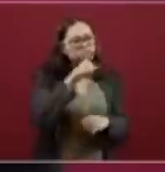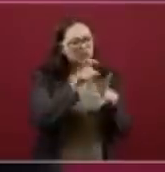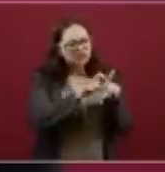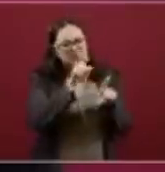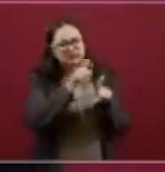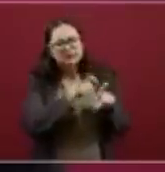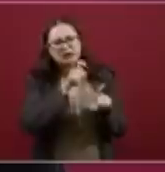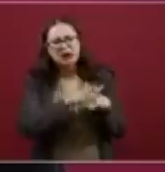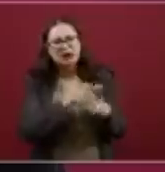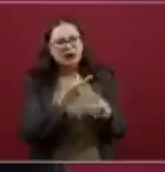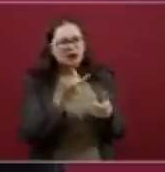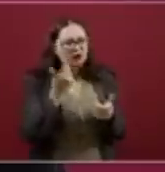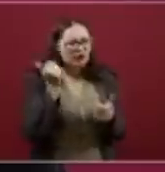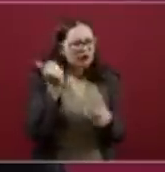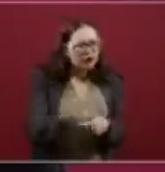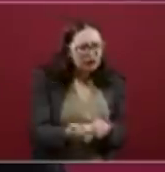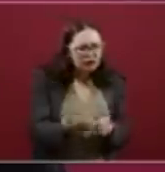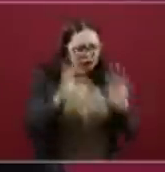¿Dónde está